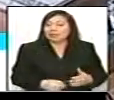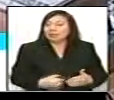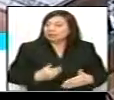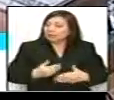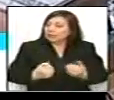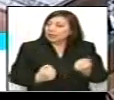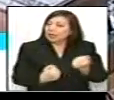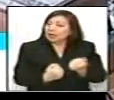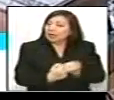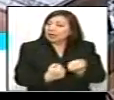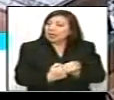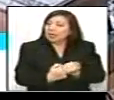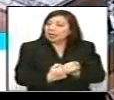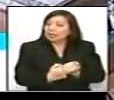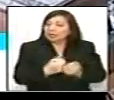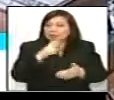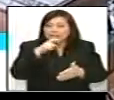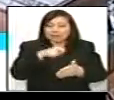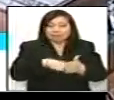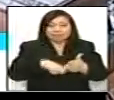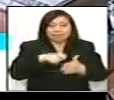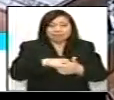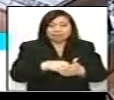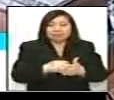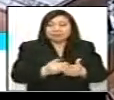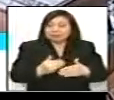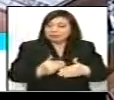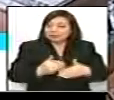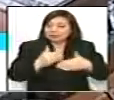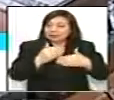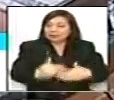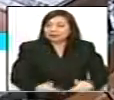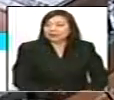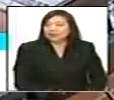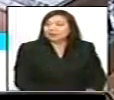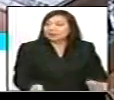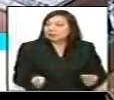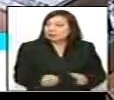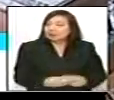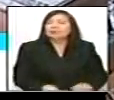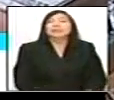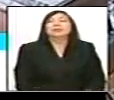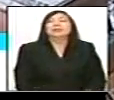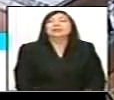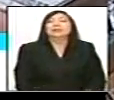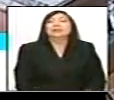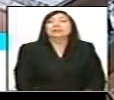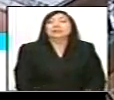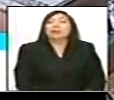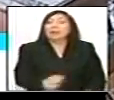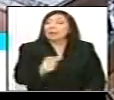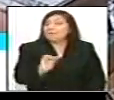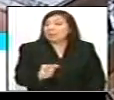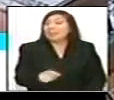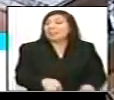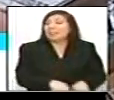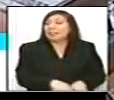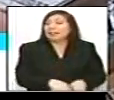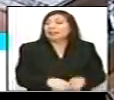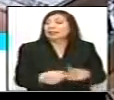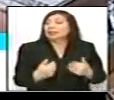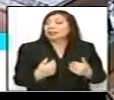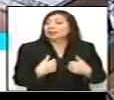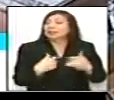seguir apoyando a lo que es la minería a gran escala, a mediana escala y a pequeña escala. Creo que los funcionarios también en ese sentido